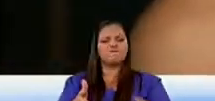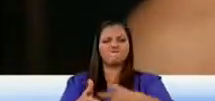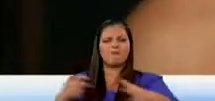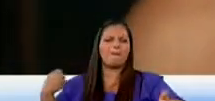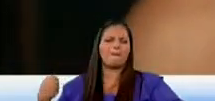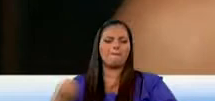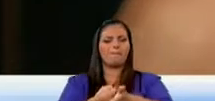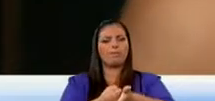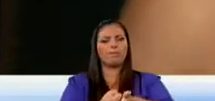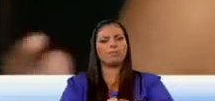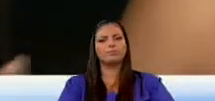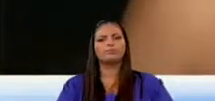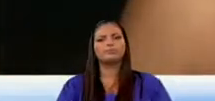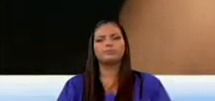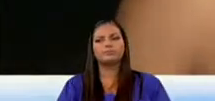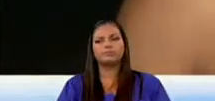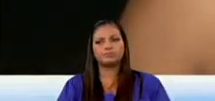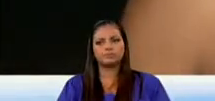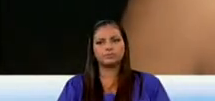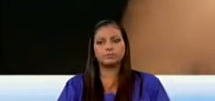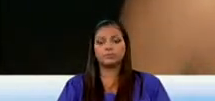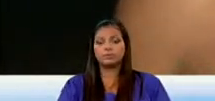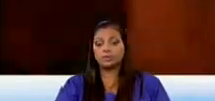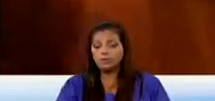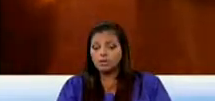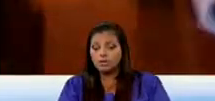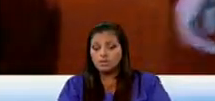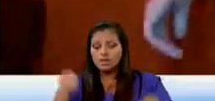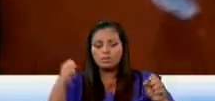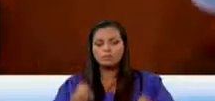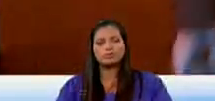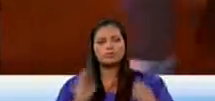otro contar. Ante Dios no pasó nada, o sea, fue una desgracia con suerte.